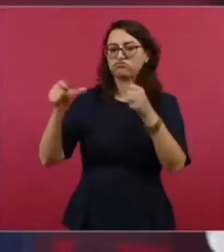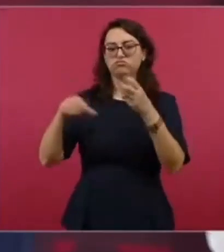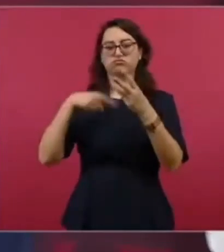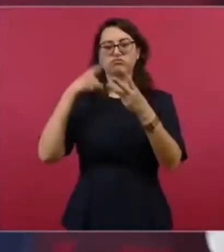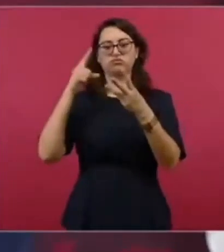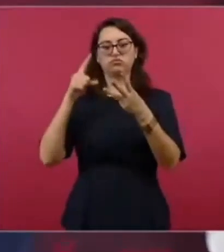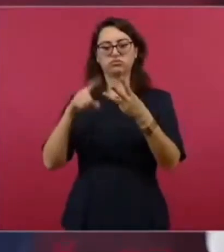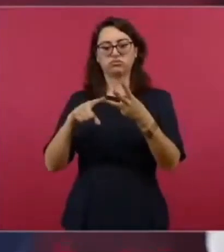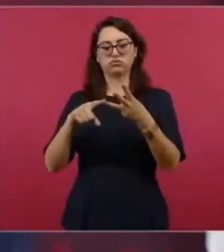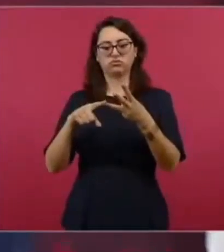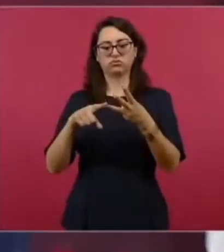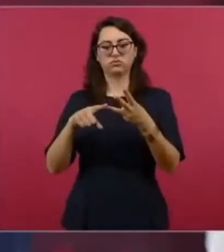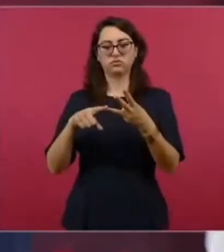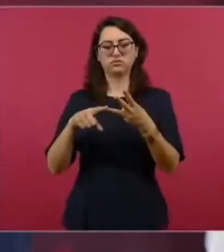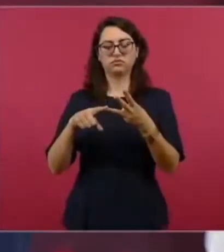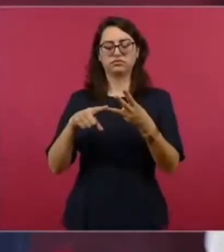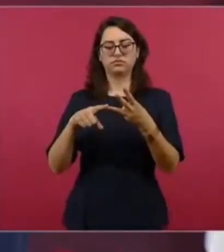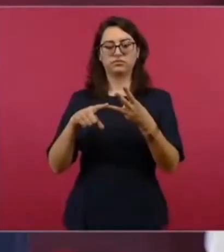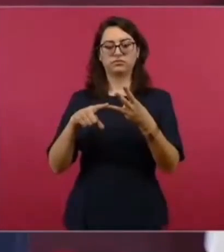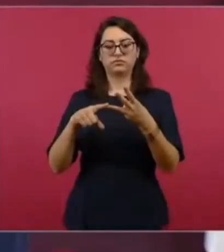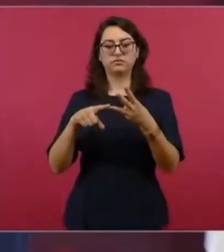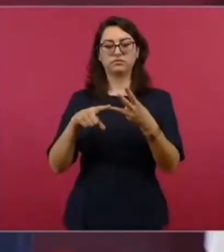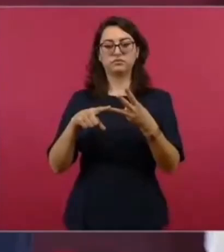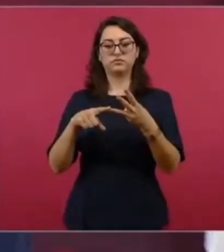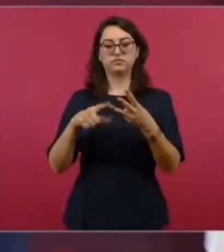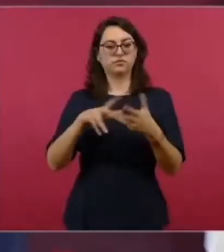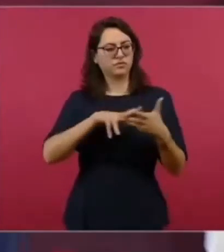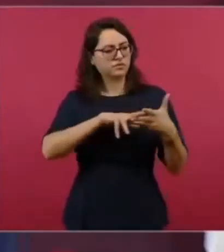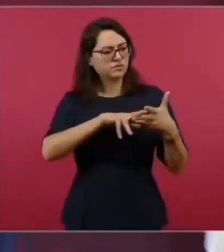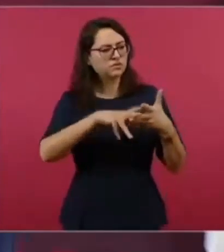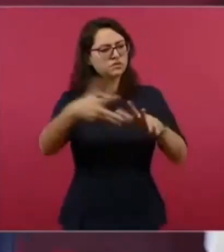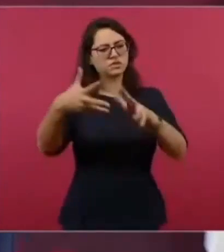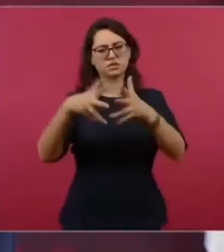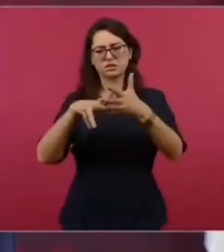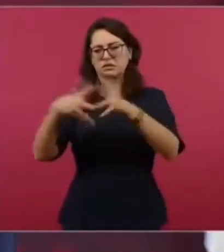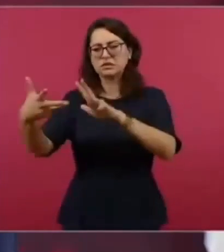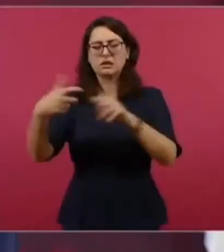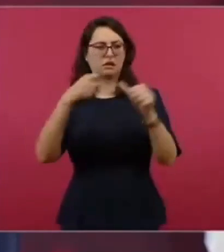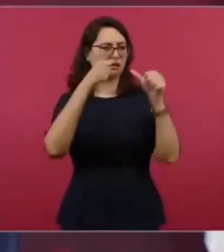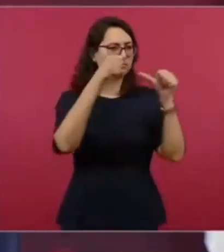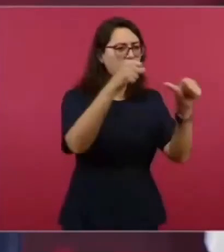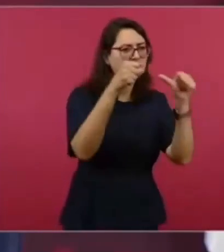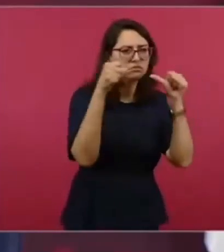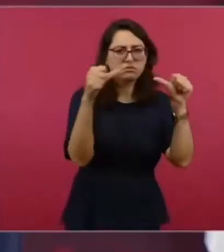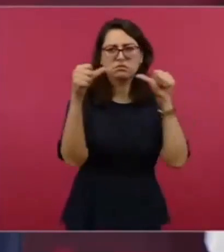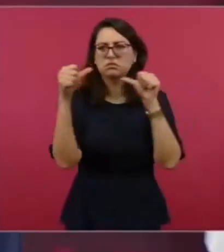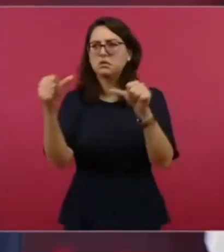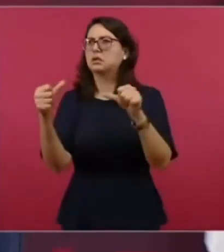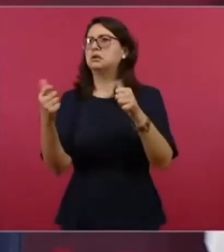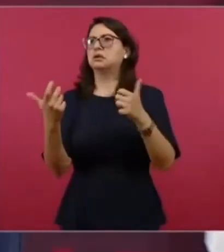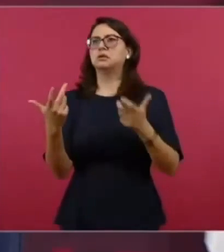en la forma como estamos enfrentando el flagelo de la violencia,